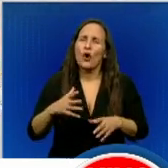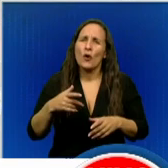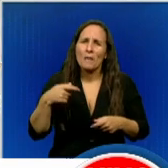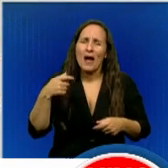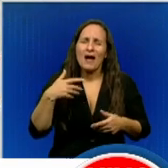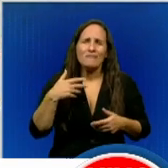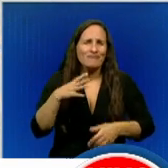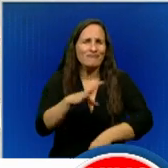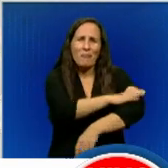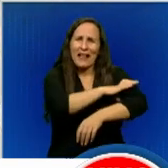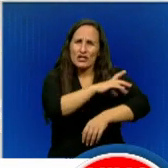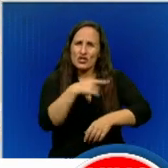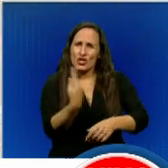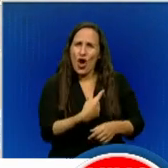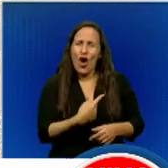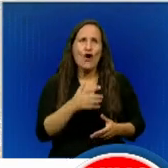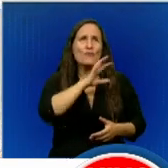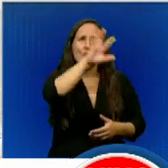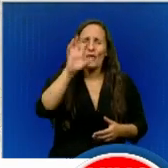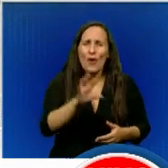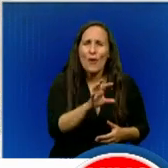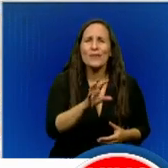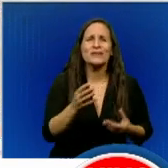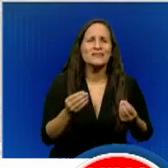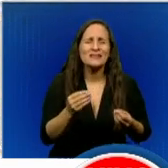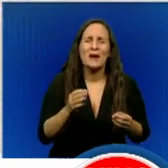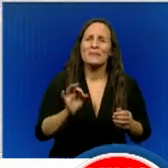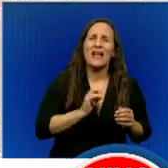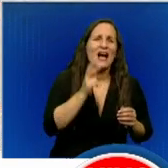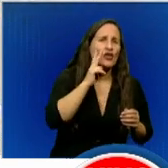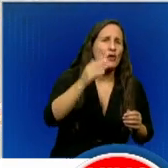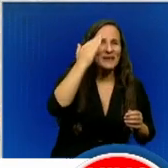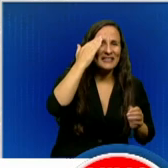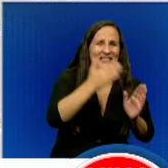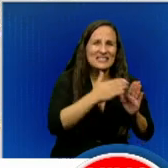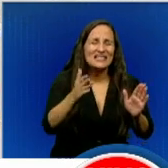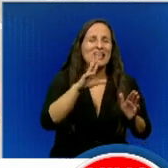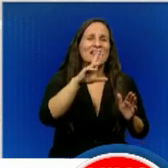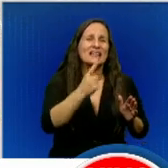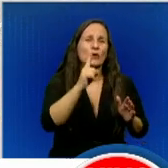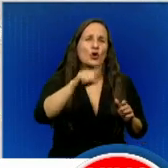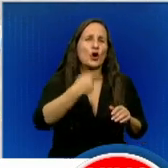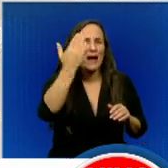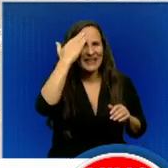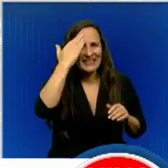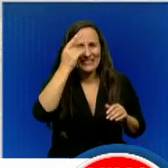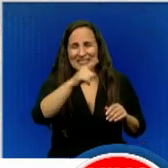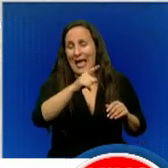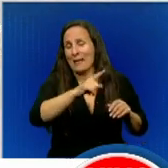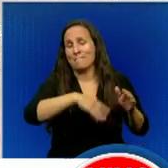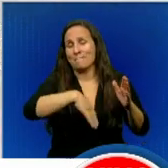nació en más provincias era a fines del 2015 del 30 y 15 fue un pico histórico